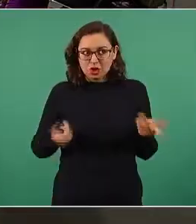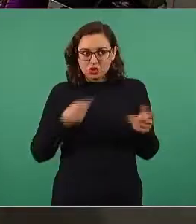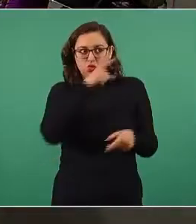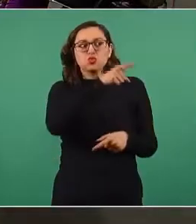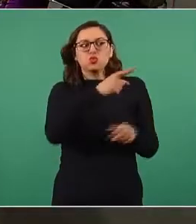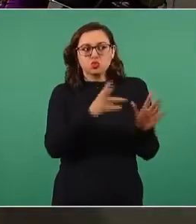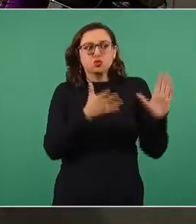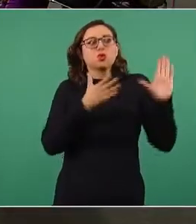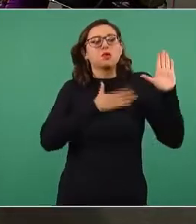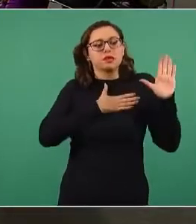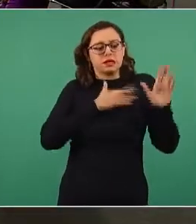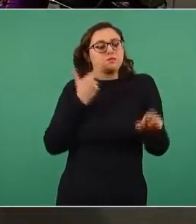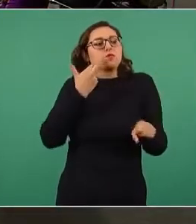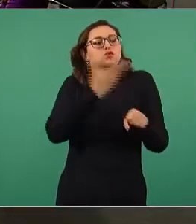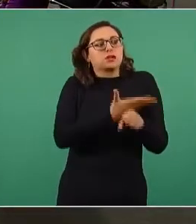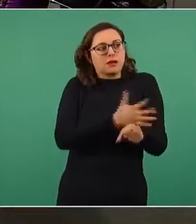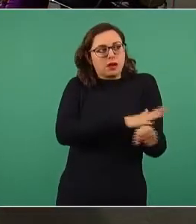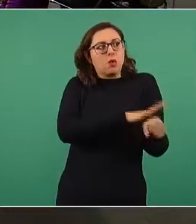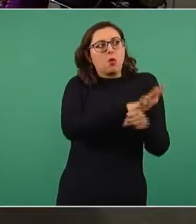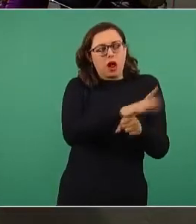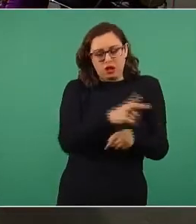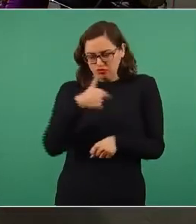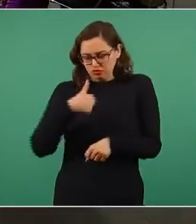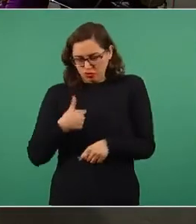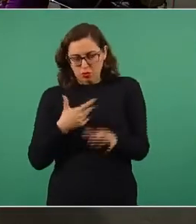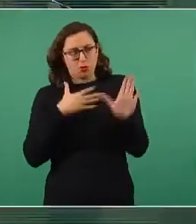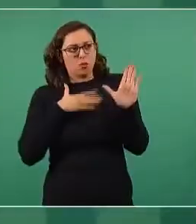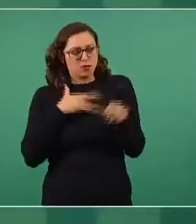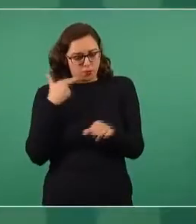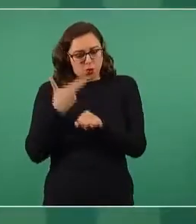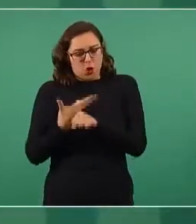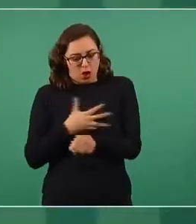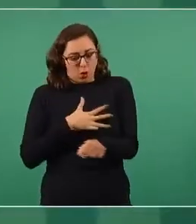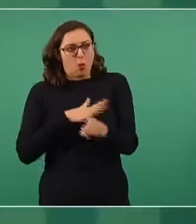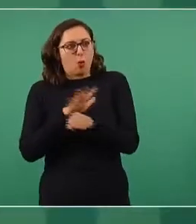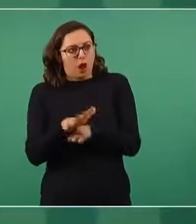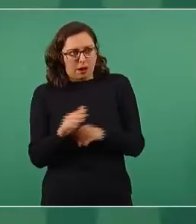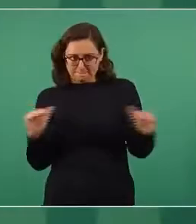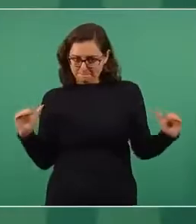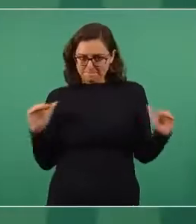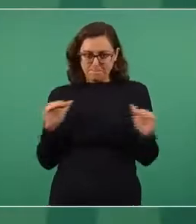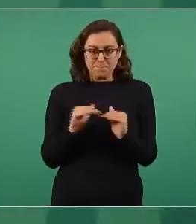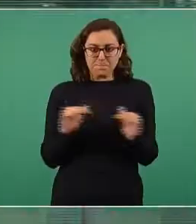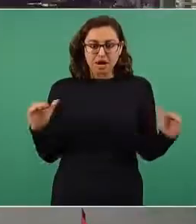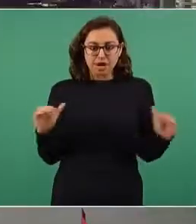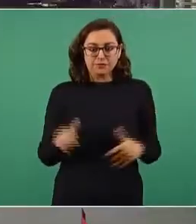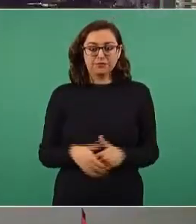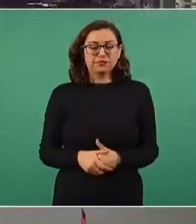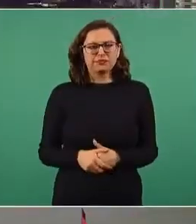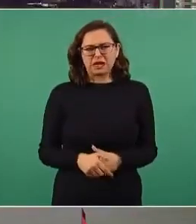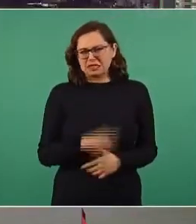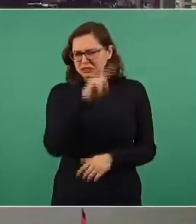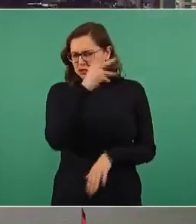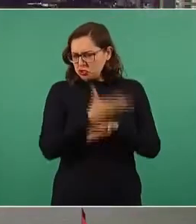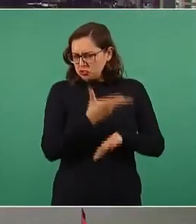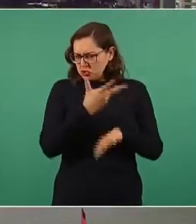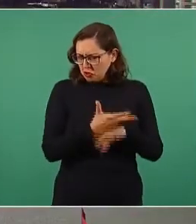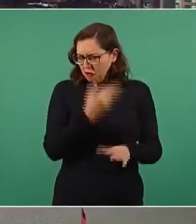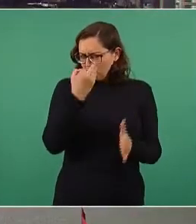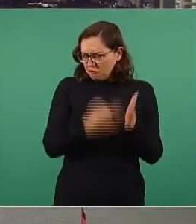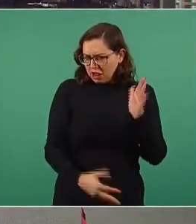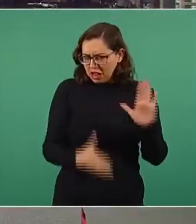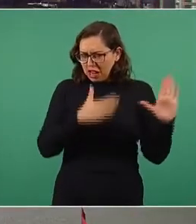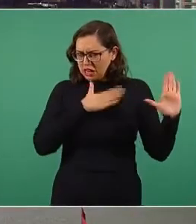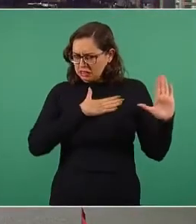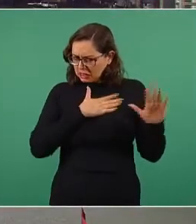es tener solamente yo un compromiso y tú no, o viceversa. ¿Ha faltado compromiso por parte de Estados Unidos en esta materia?